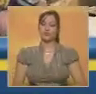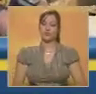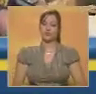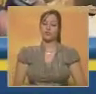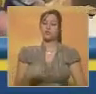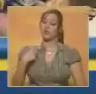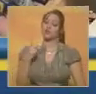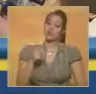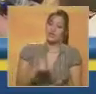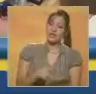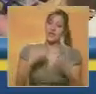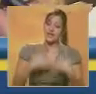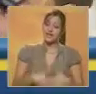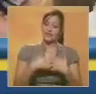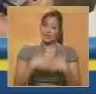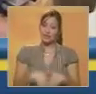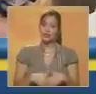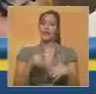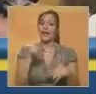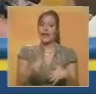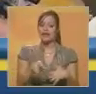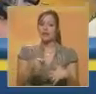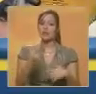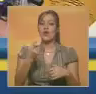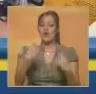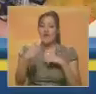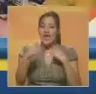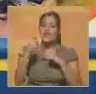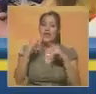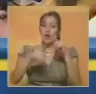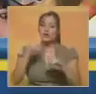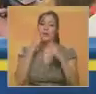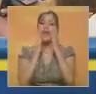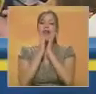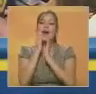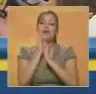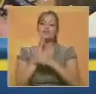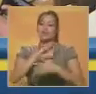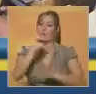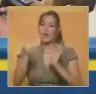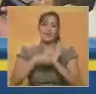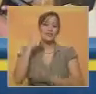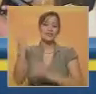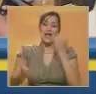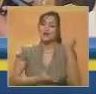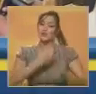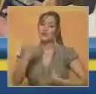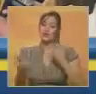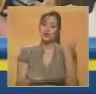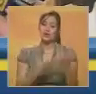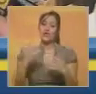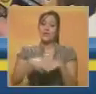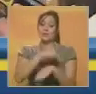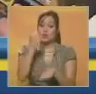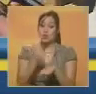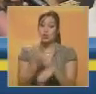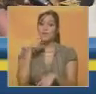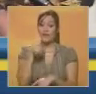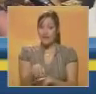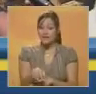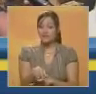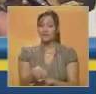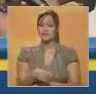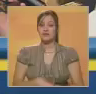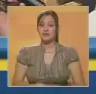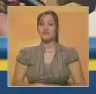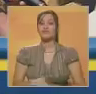aamos al sitio bueno es la industria J que es una industria de cosmético la cual estaba en llamas en su totalidad producto de esta de este incendio